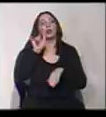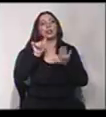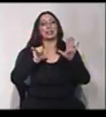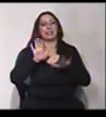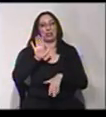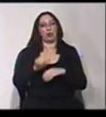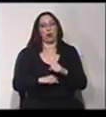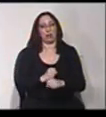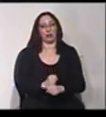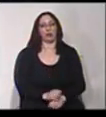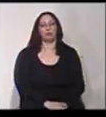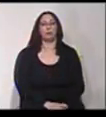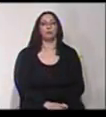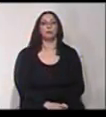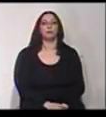años.